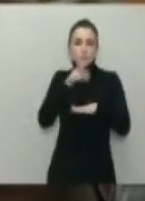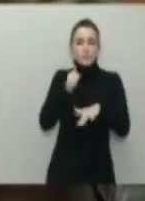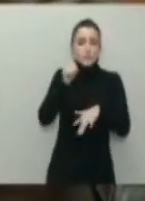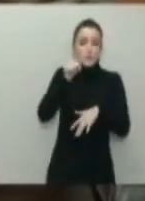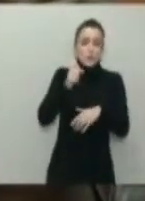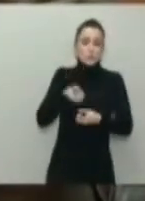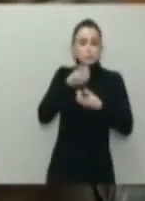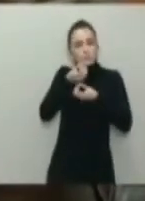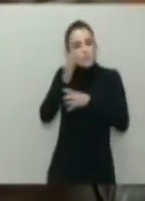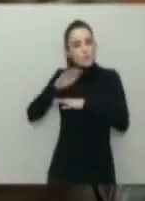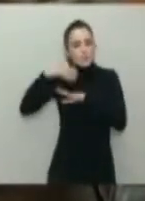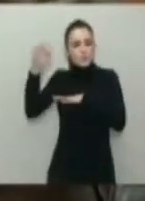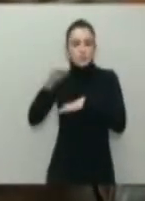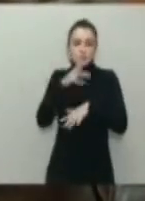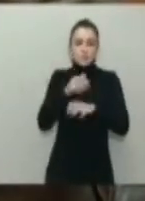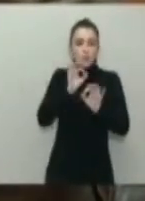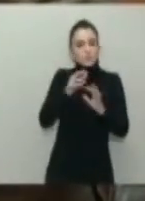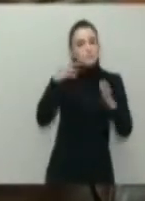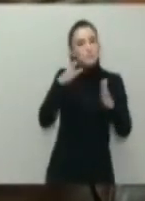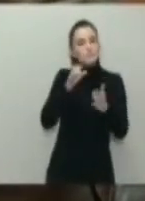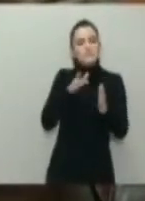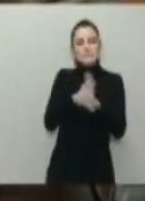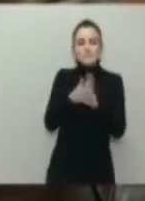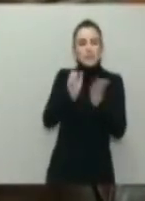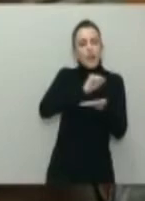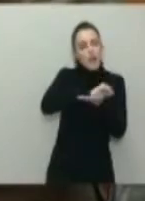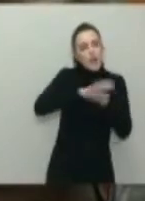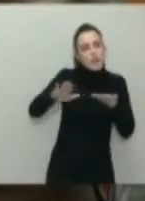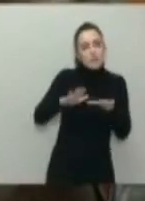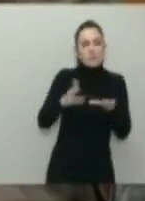que el sistema de financiación autonómica respondiese a los principios